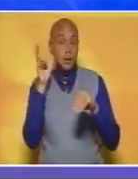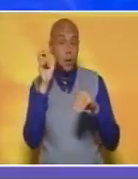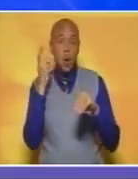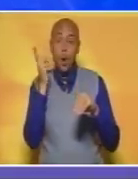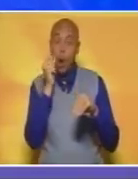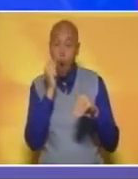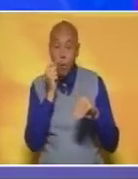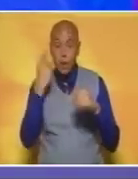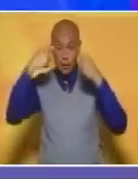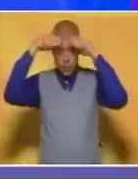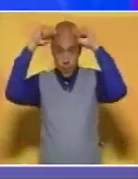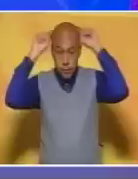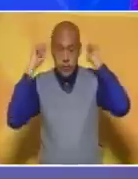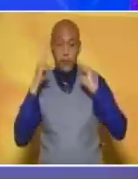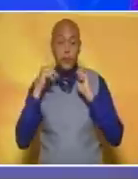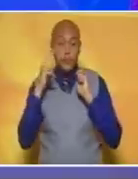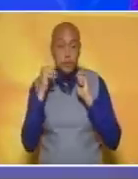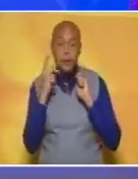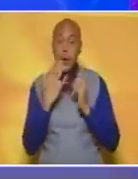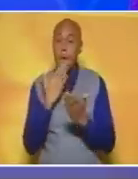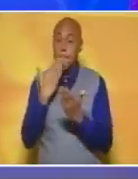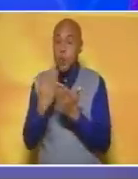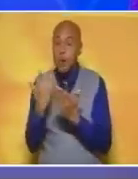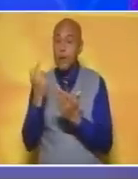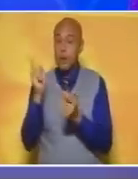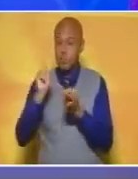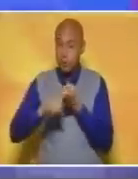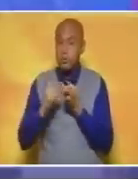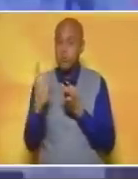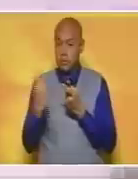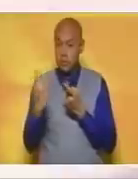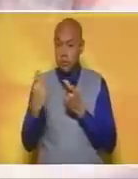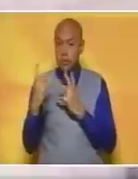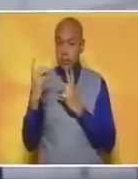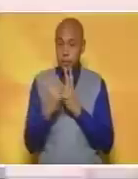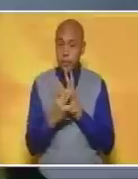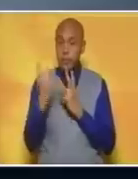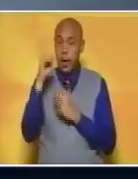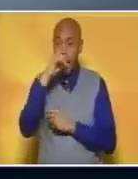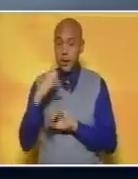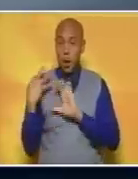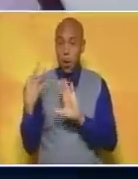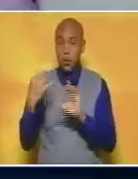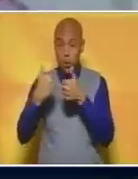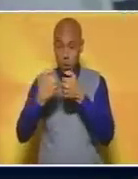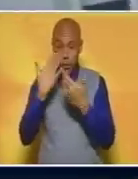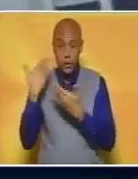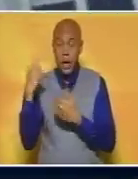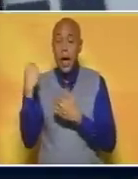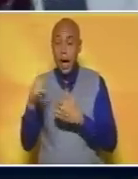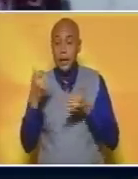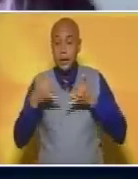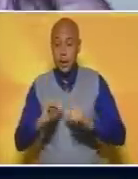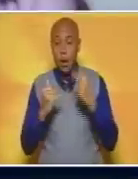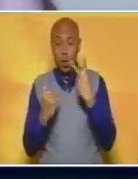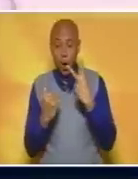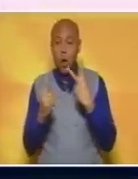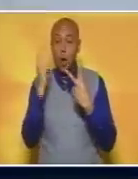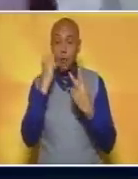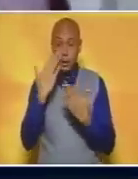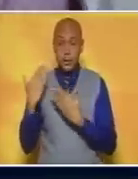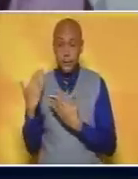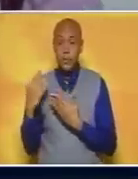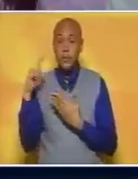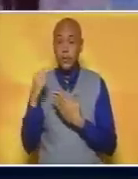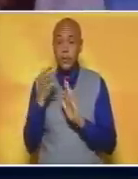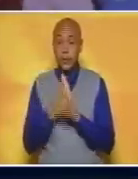le propuso matrimonio a su novia Taina María Meléndez. Tras 8 años de relación y 2 hijos, así lo hizo saber el cantante